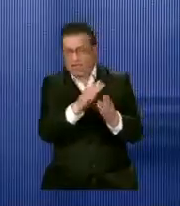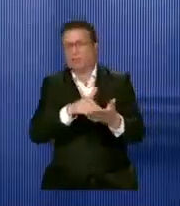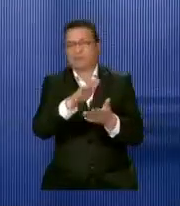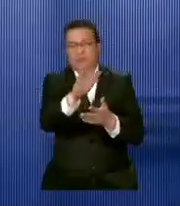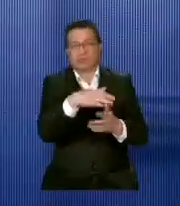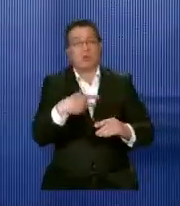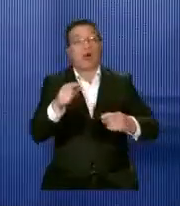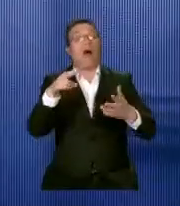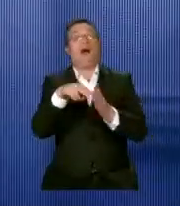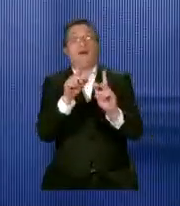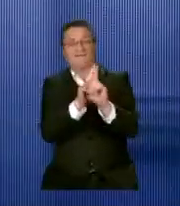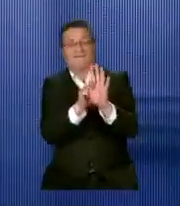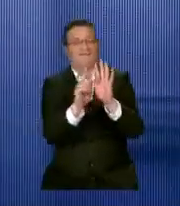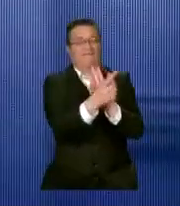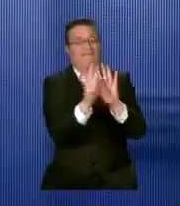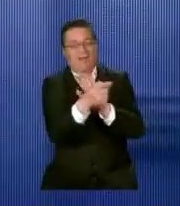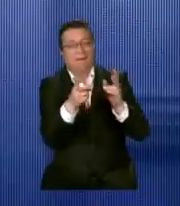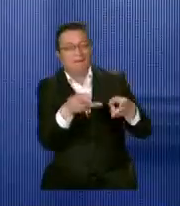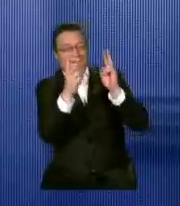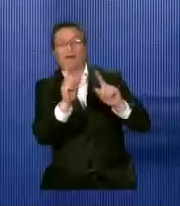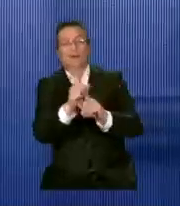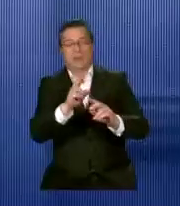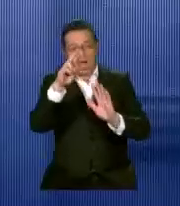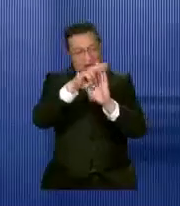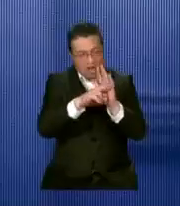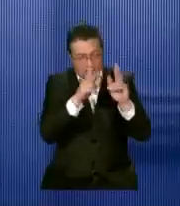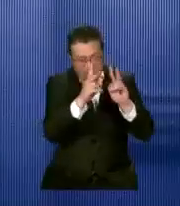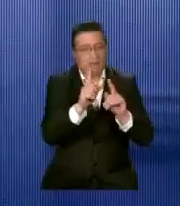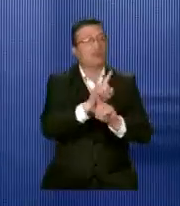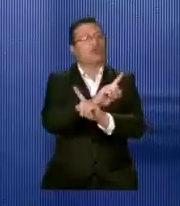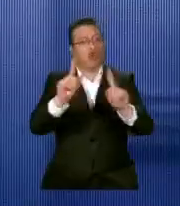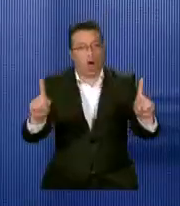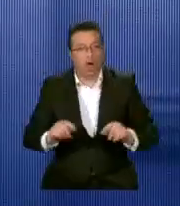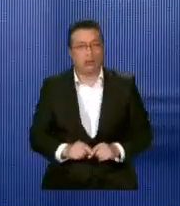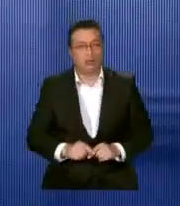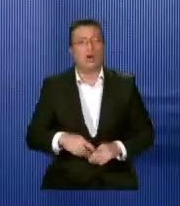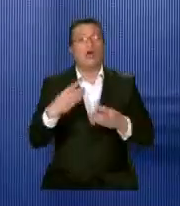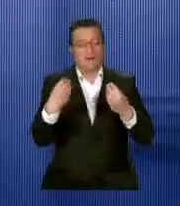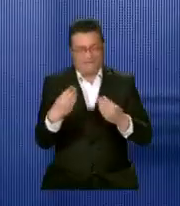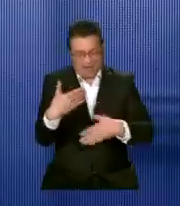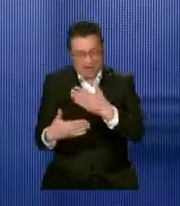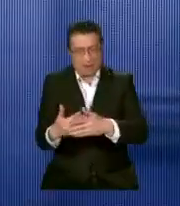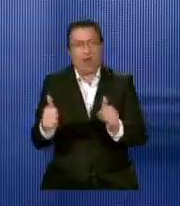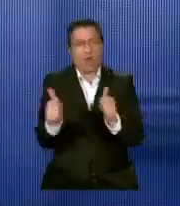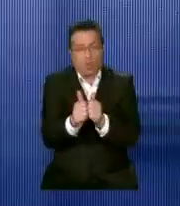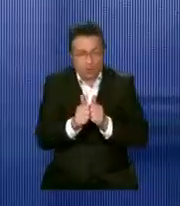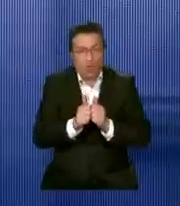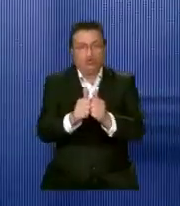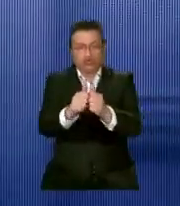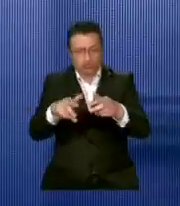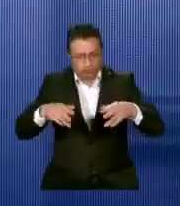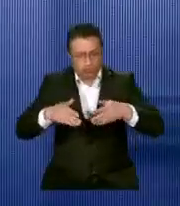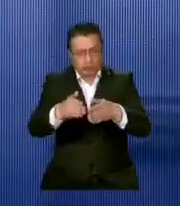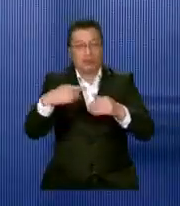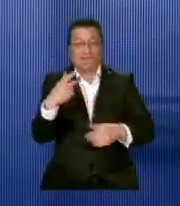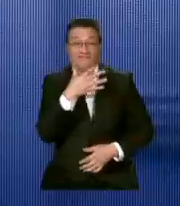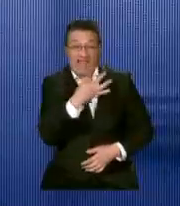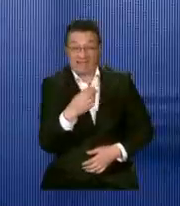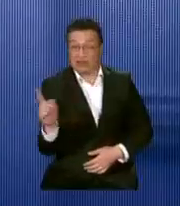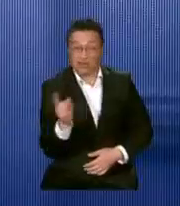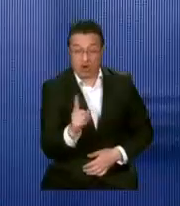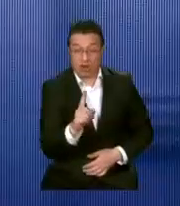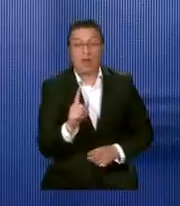beneficiar al que se salta la fila y no respeta las reglas. Estar bien es seguir avanzando juntos. ¿Saben? No va a ser fácil lo que viene.